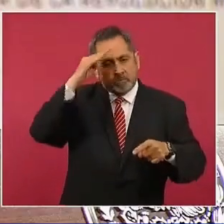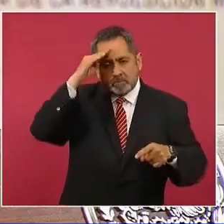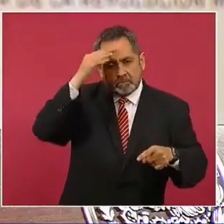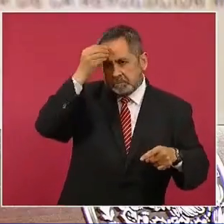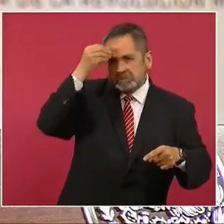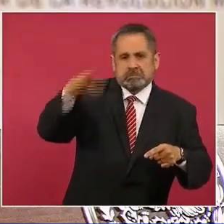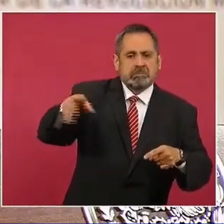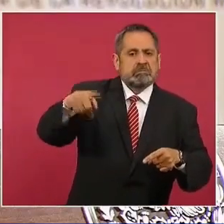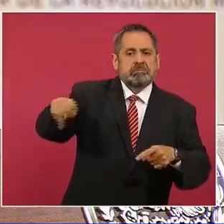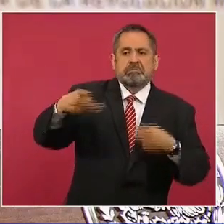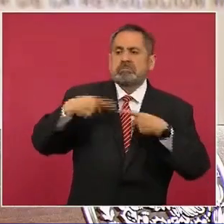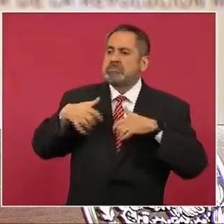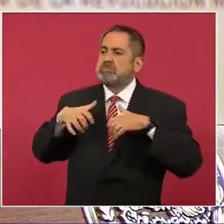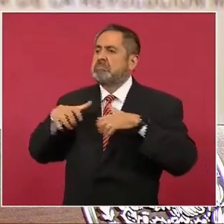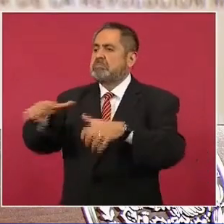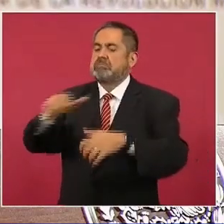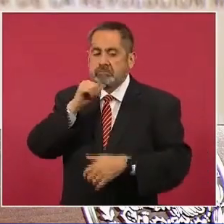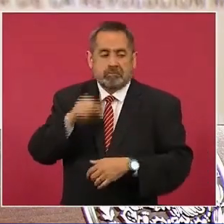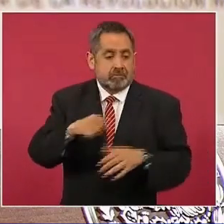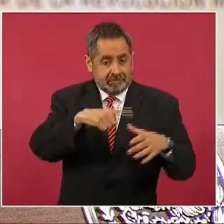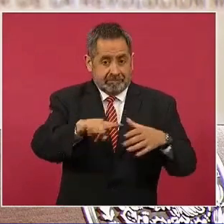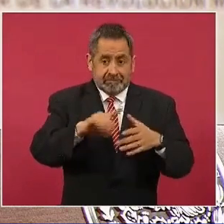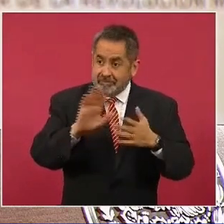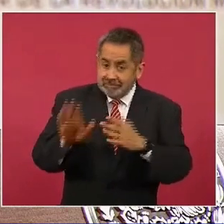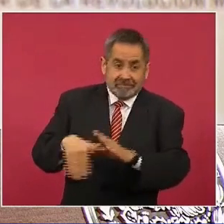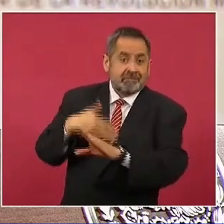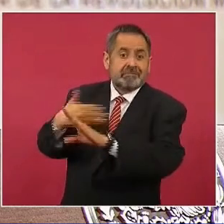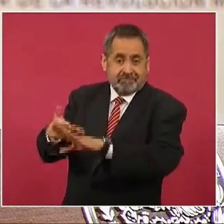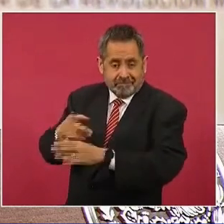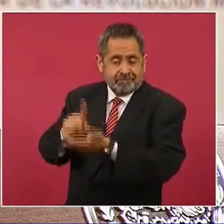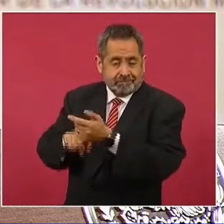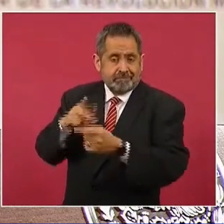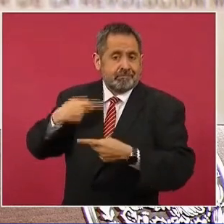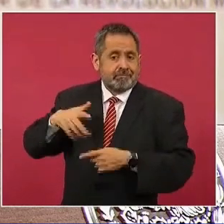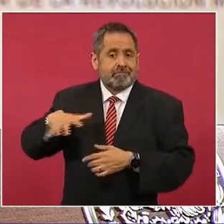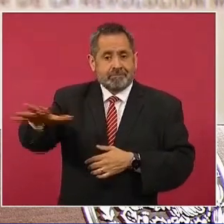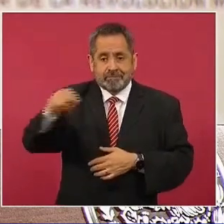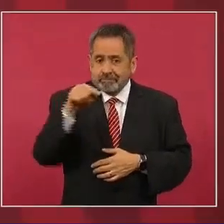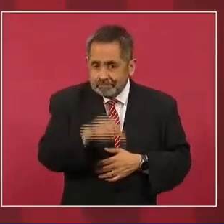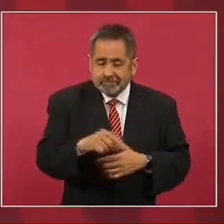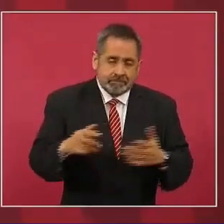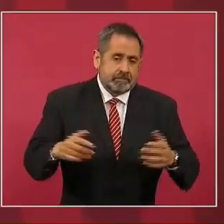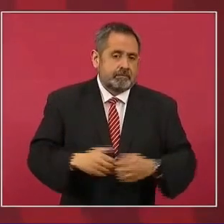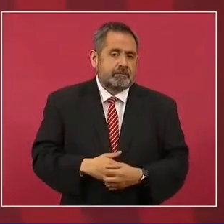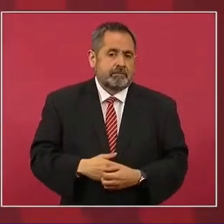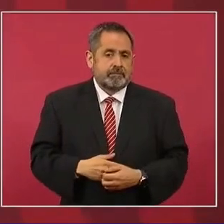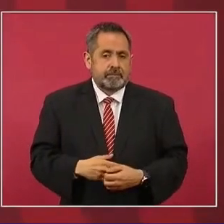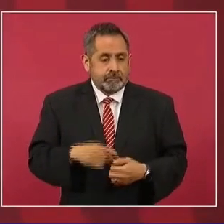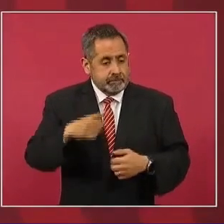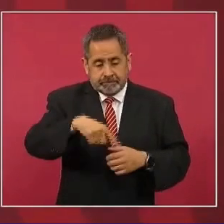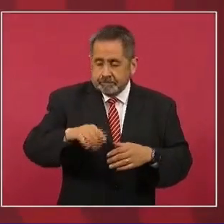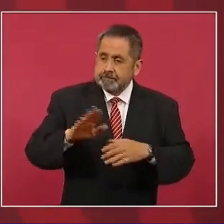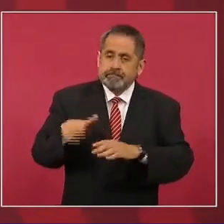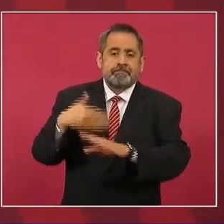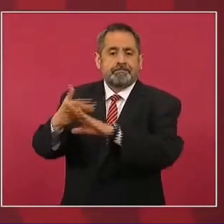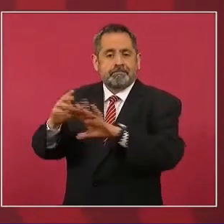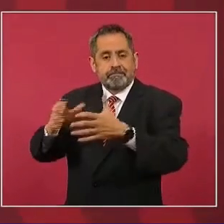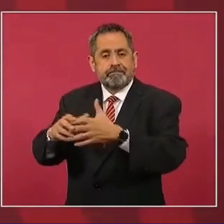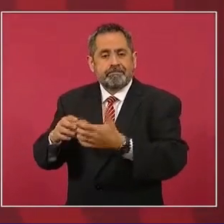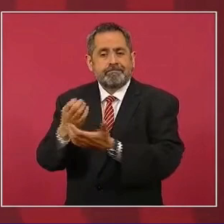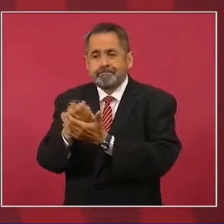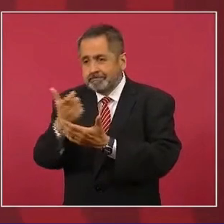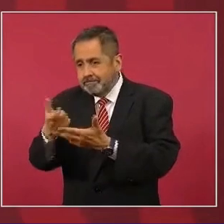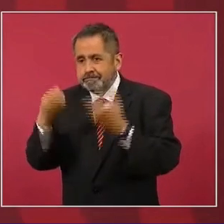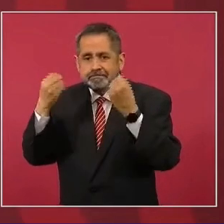pueblo. Es más, en contra del pueblo, en contra de la